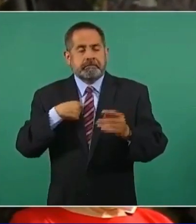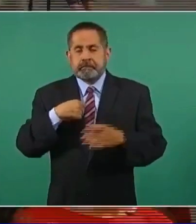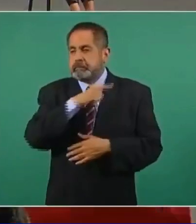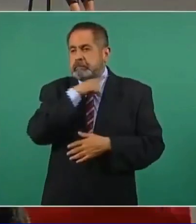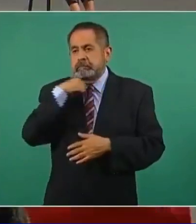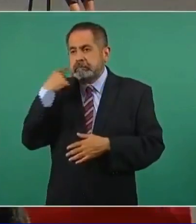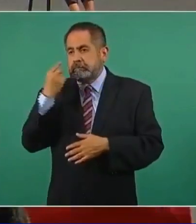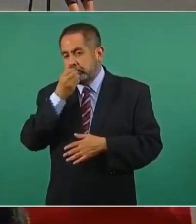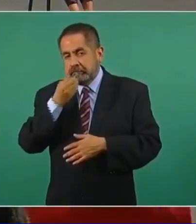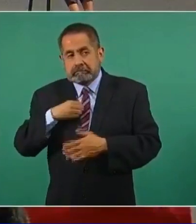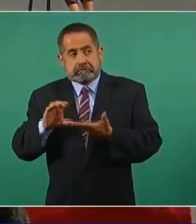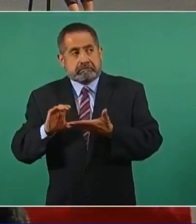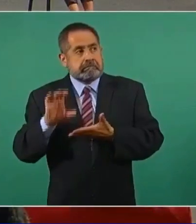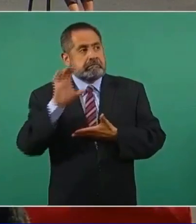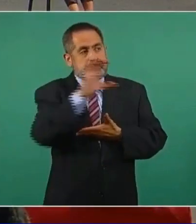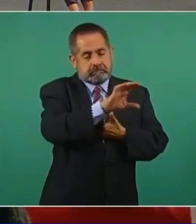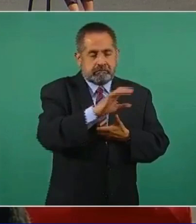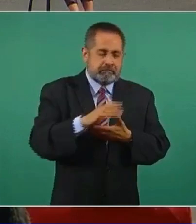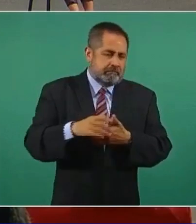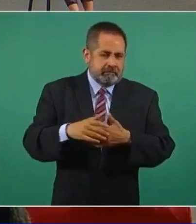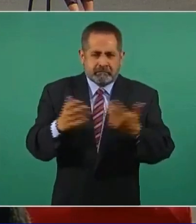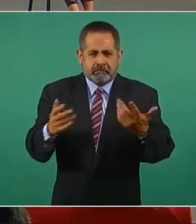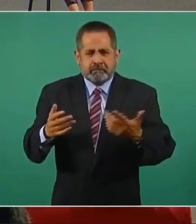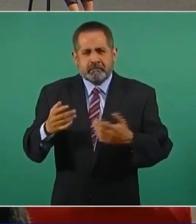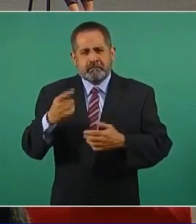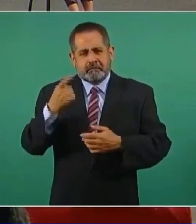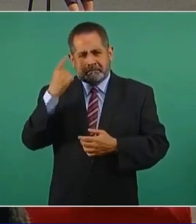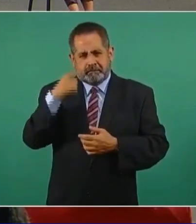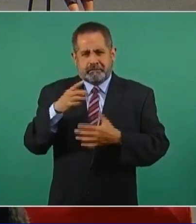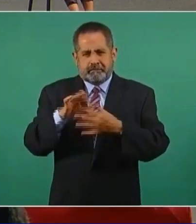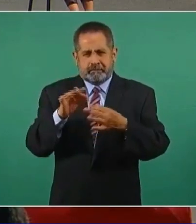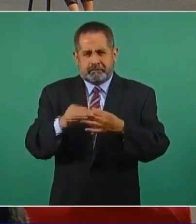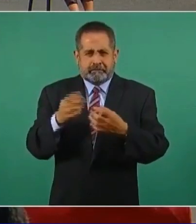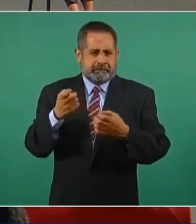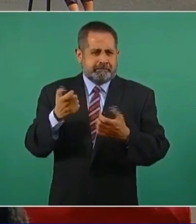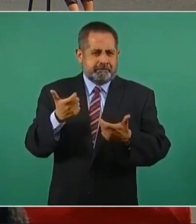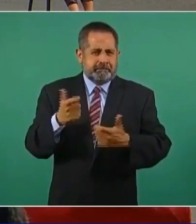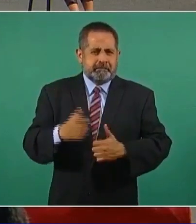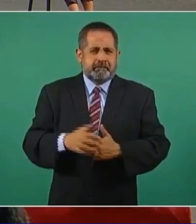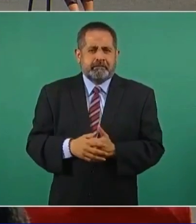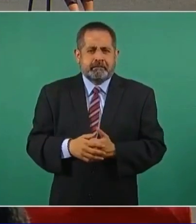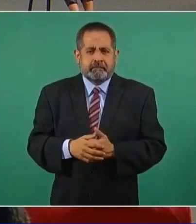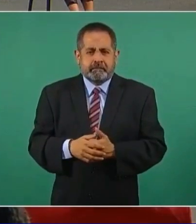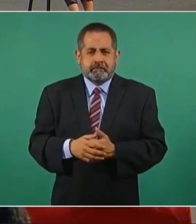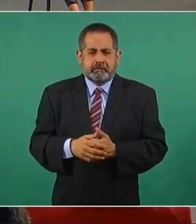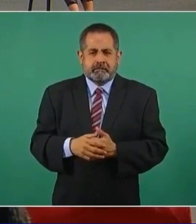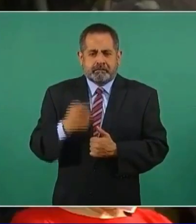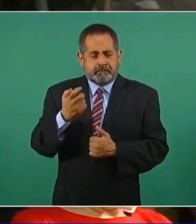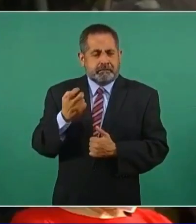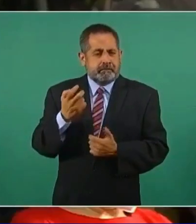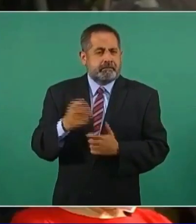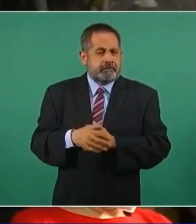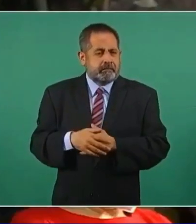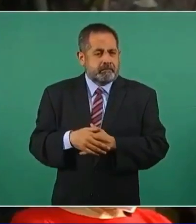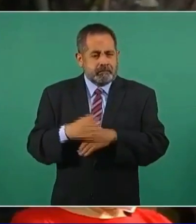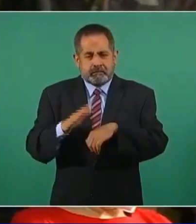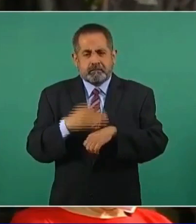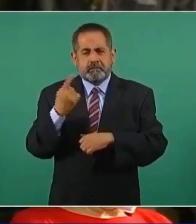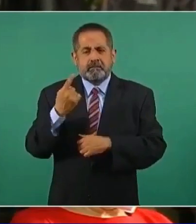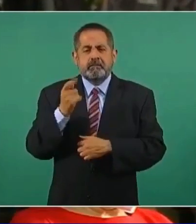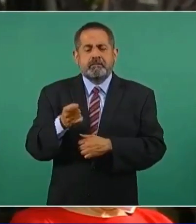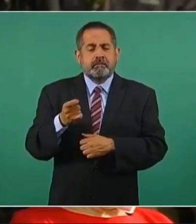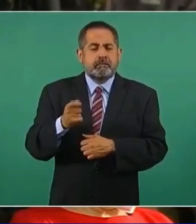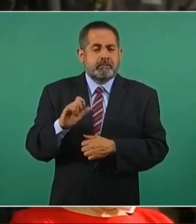hicieron para esa devolución de dinero, y por qué